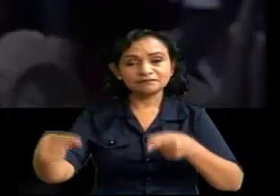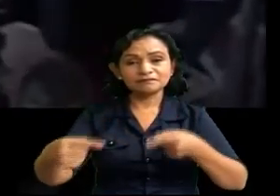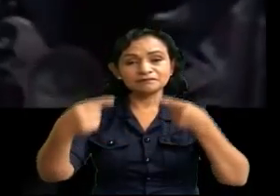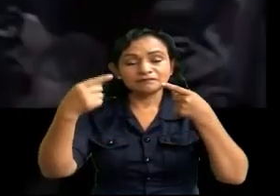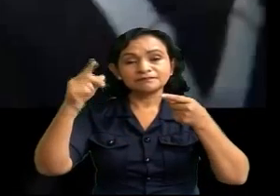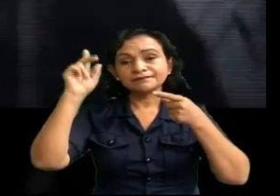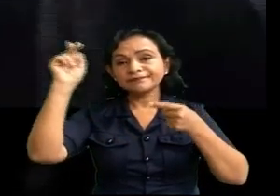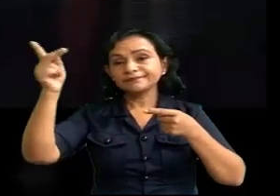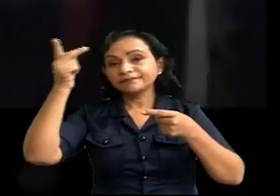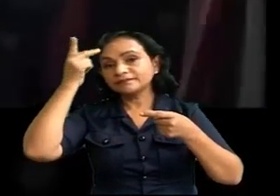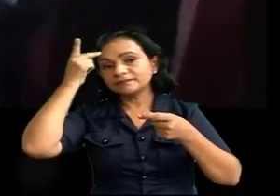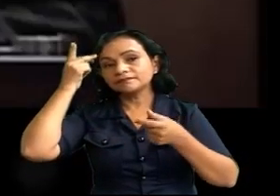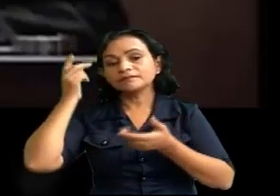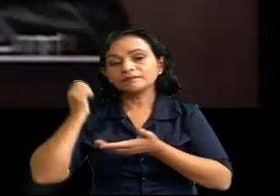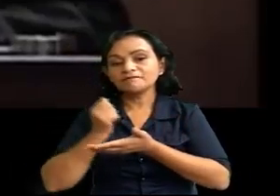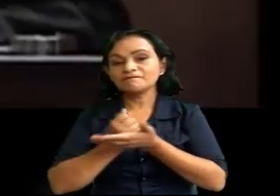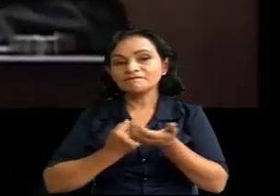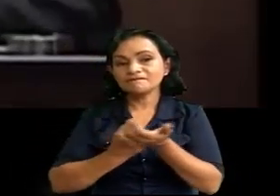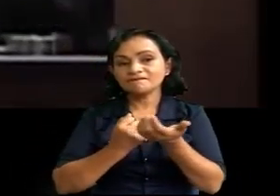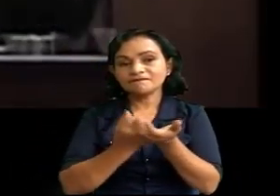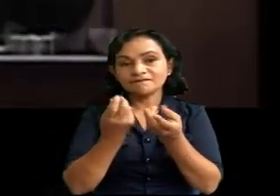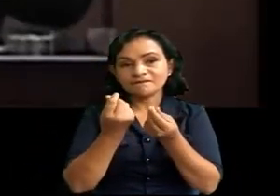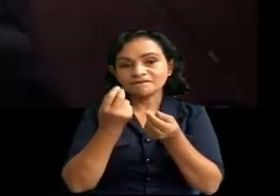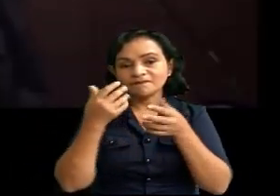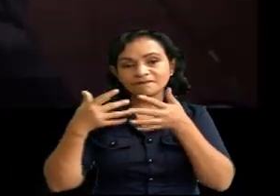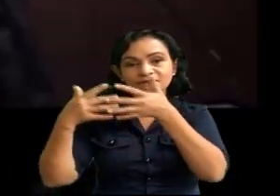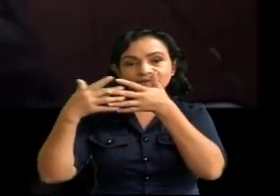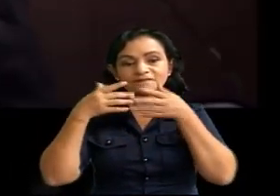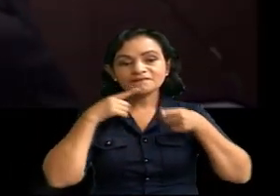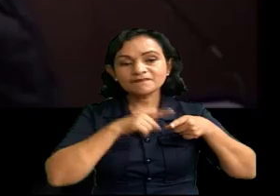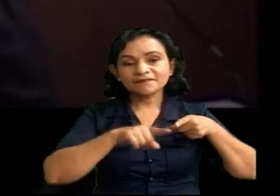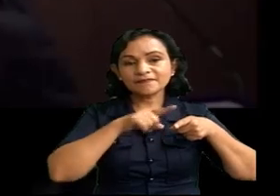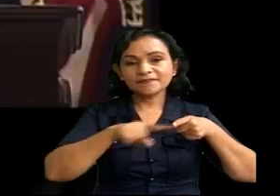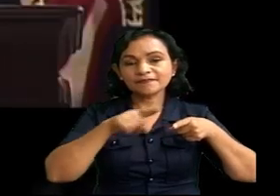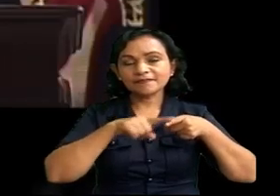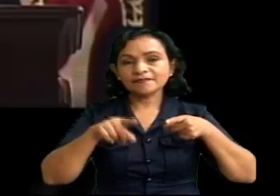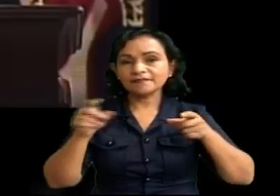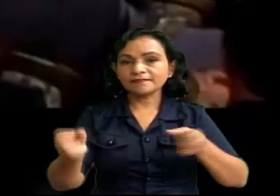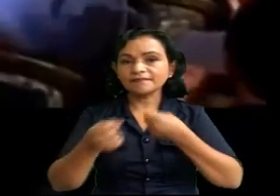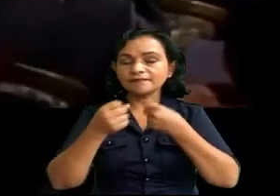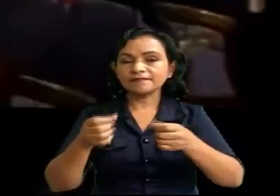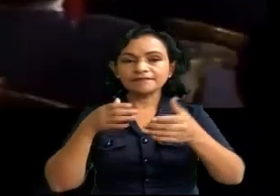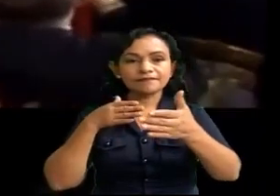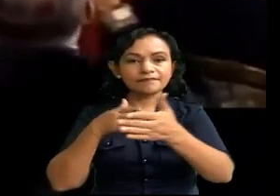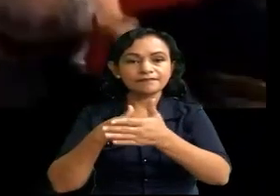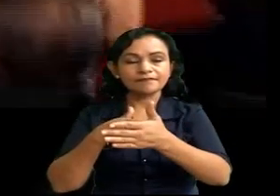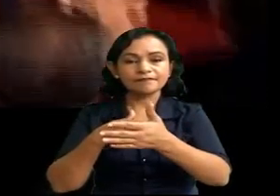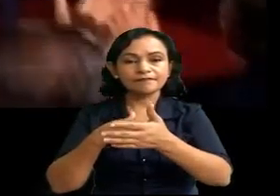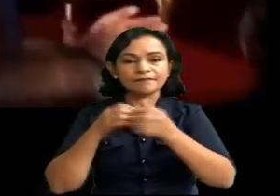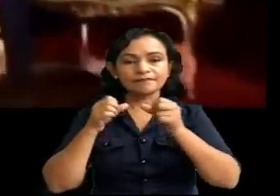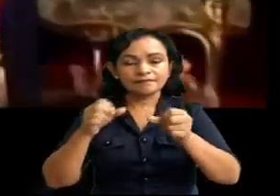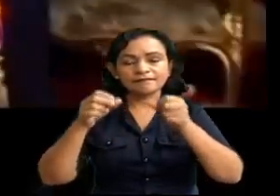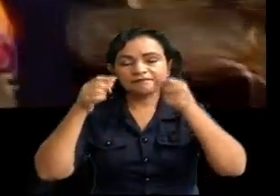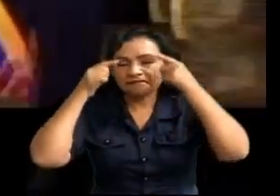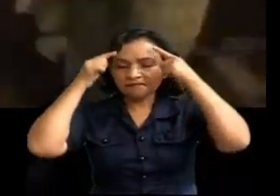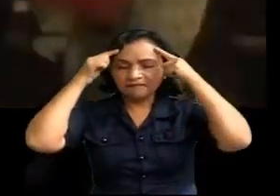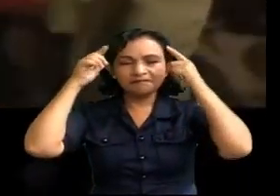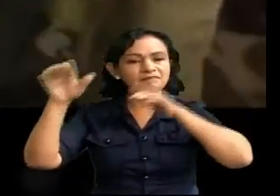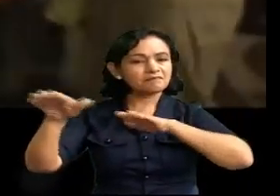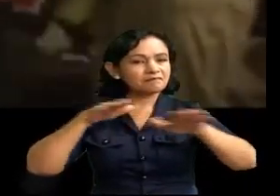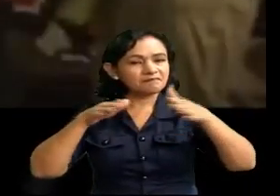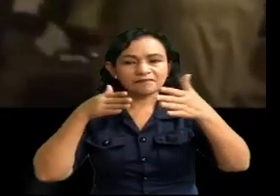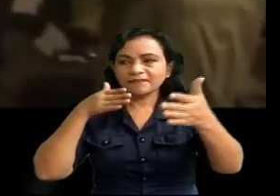política financiada en su totalidad por los Estados Unidos y que fue incapaz de frenar al eterno Hugo Rafael Chávez